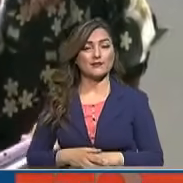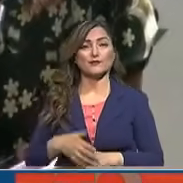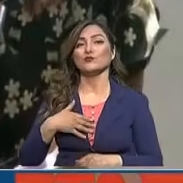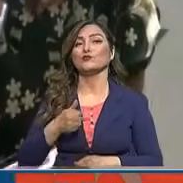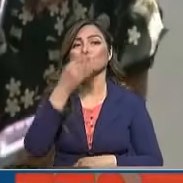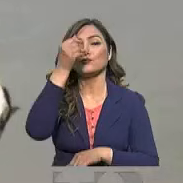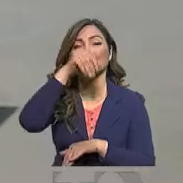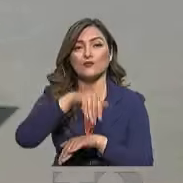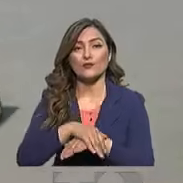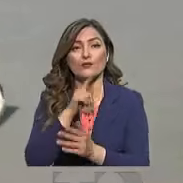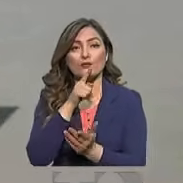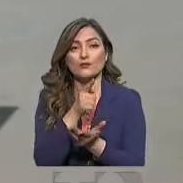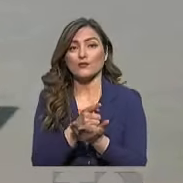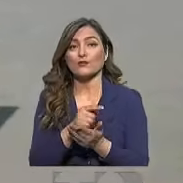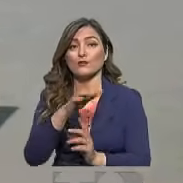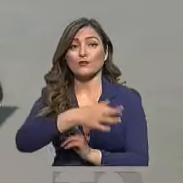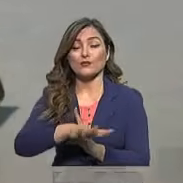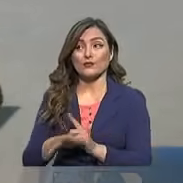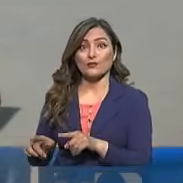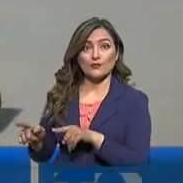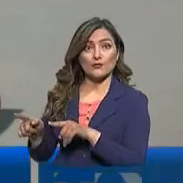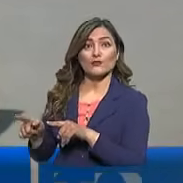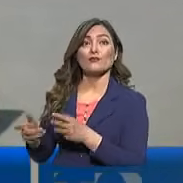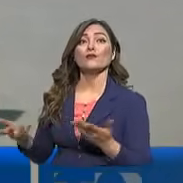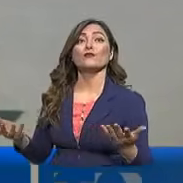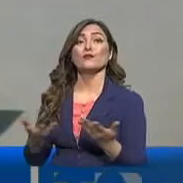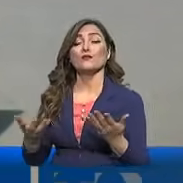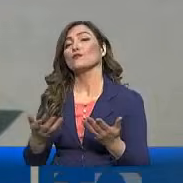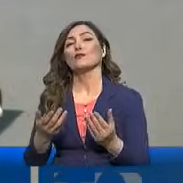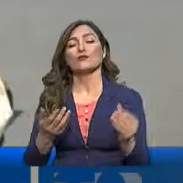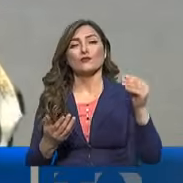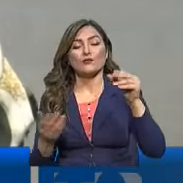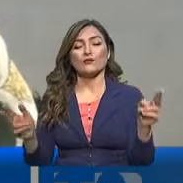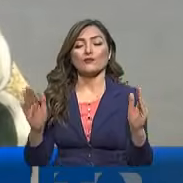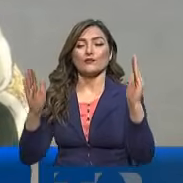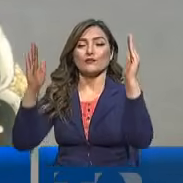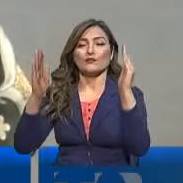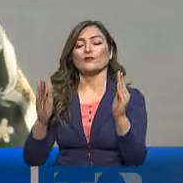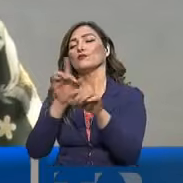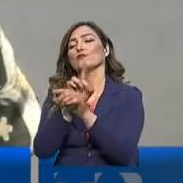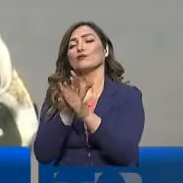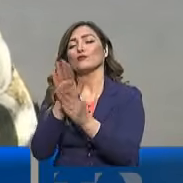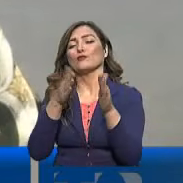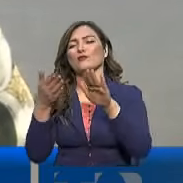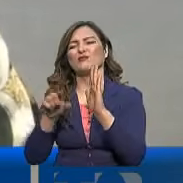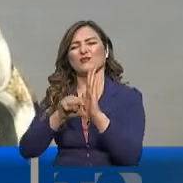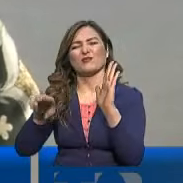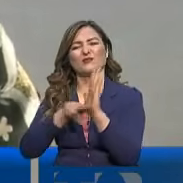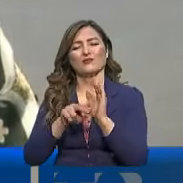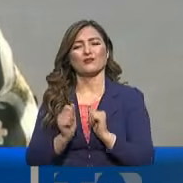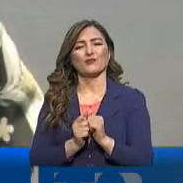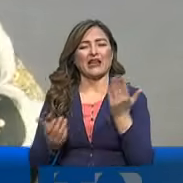¿Qué tal? Muy buenas tardes. Sí, este es el ambiente aquí en el laboratorio de criminalística. Si lo comparamos con los días